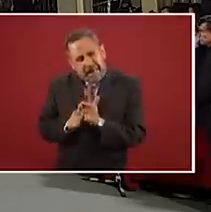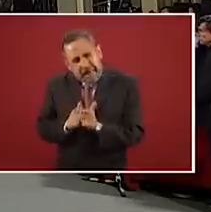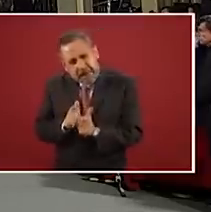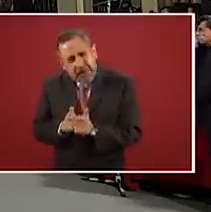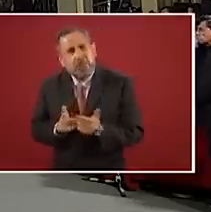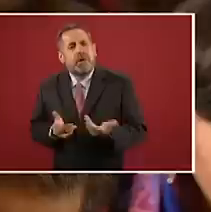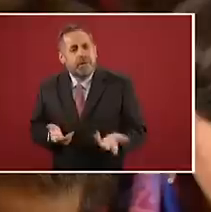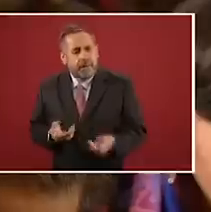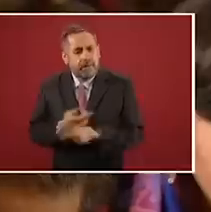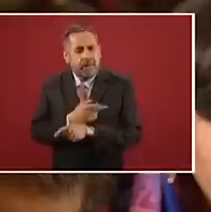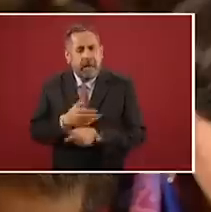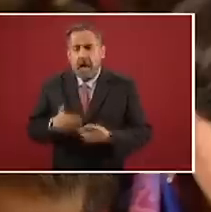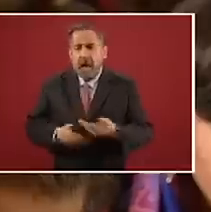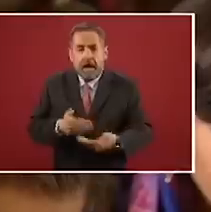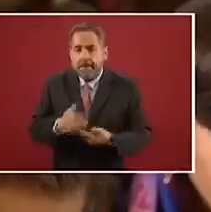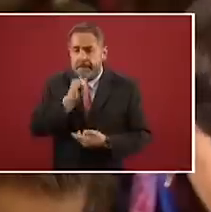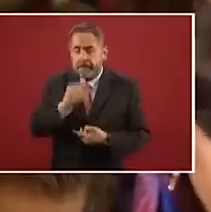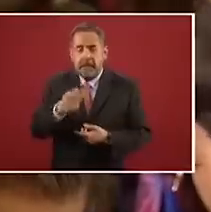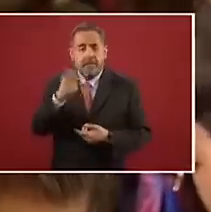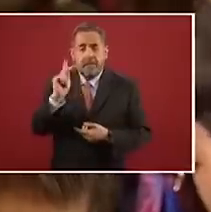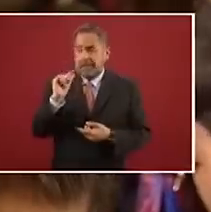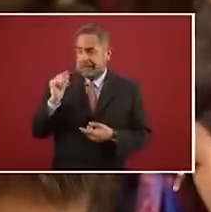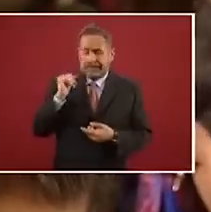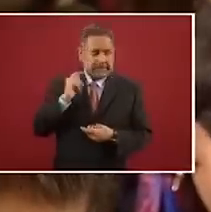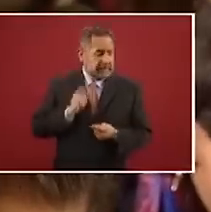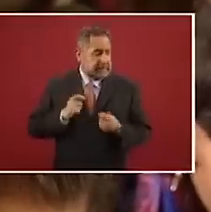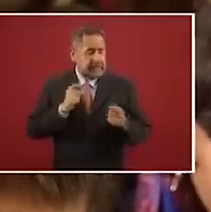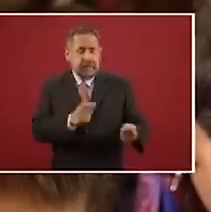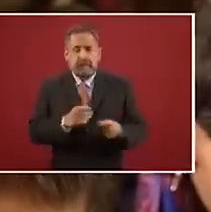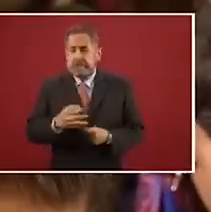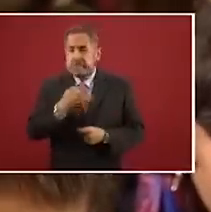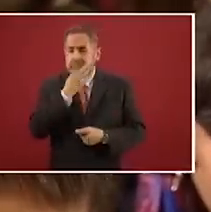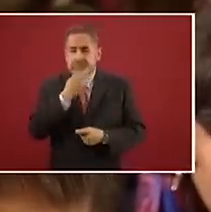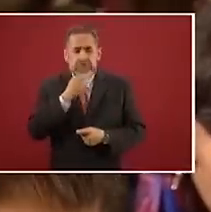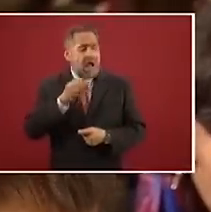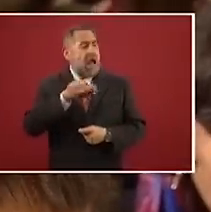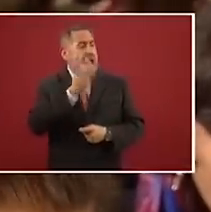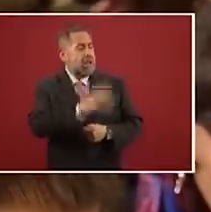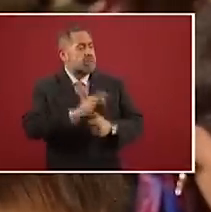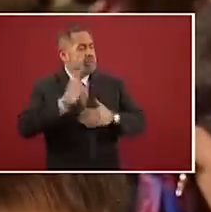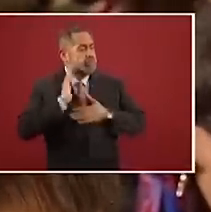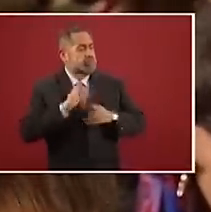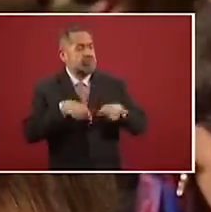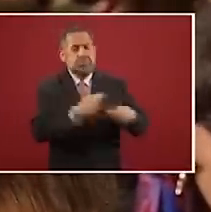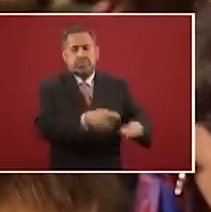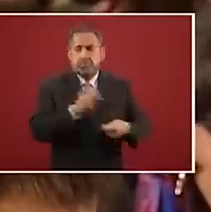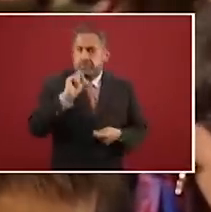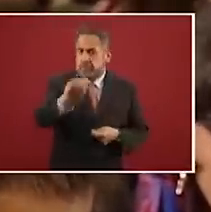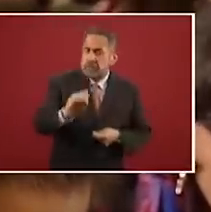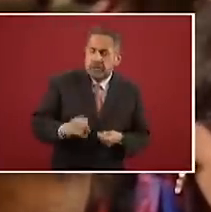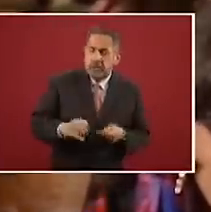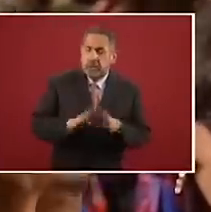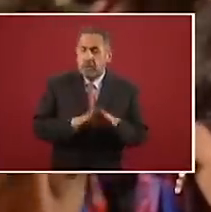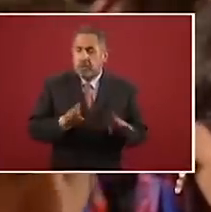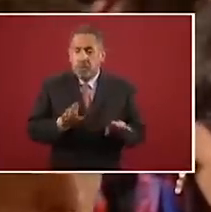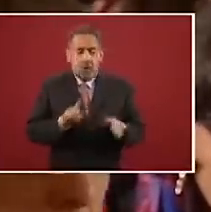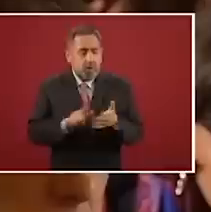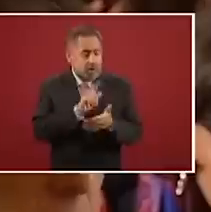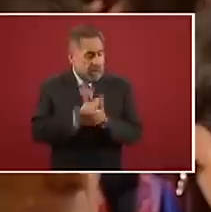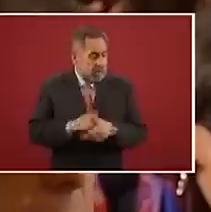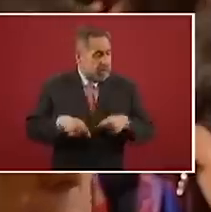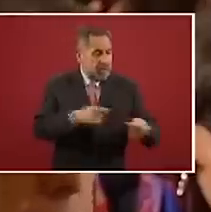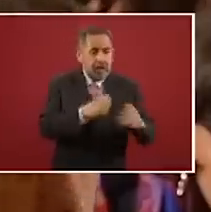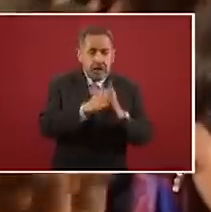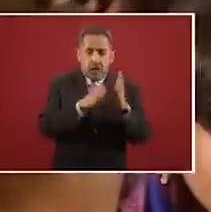en cuestión de días le dieron la toma de nota tanto del proceso electoral como de la reforma de